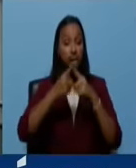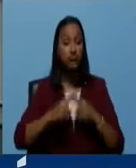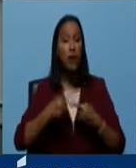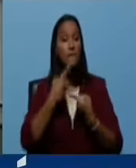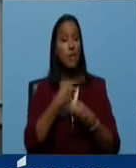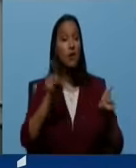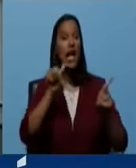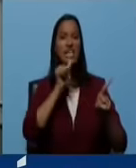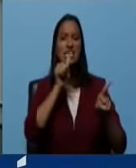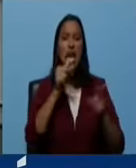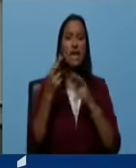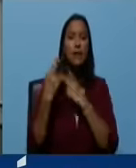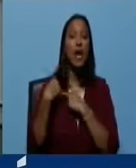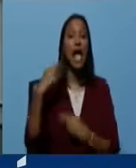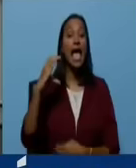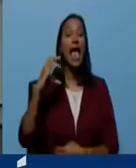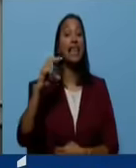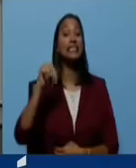va a tener que venir.